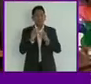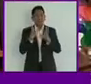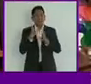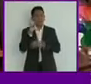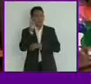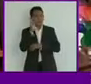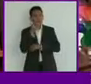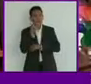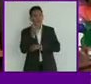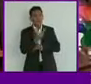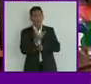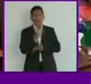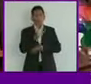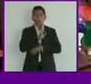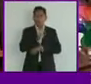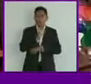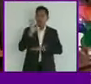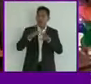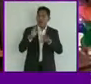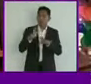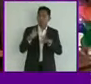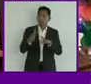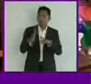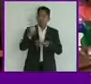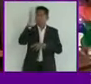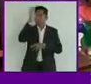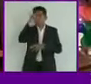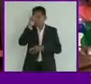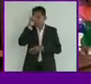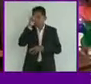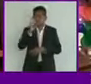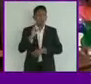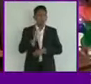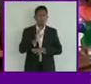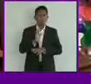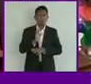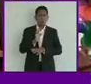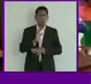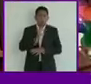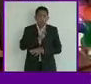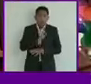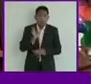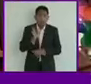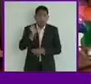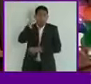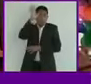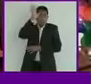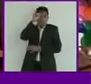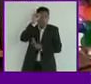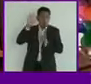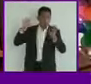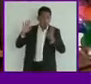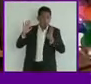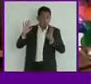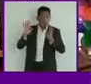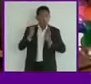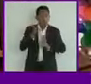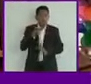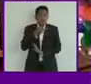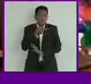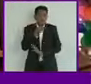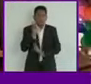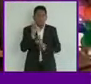puede generar ecos, coincidencias o no coincidencias, una reflexión, ¿no? Yo no creo en lo que dijo Marta por esto, ¿no? Yo no empato, ¿no?